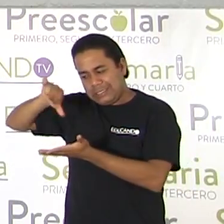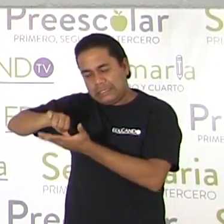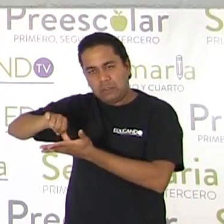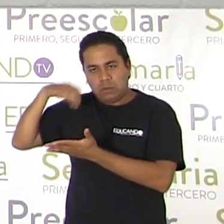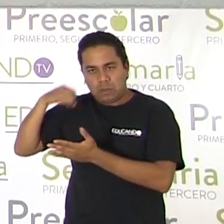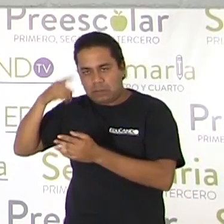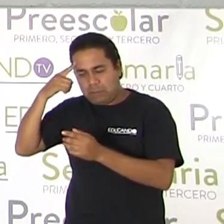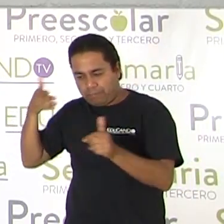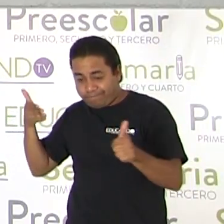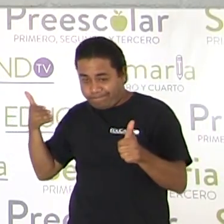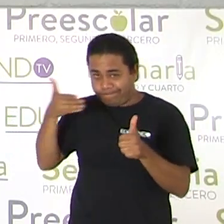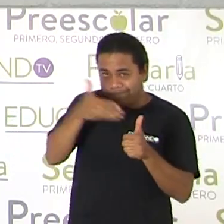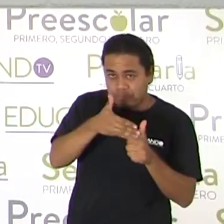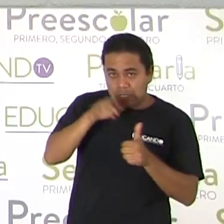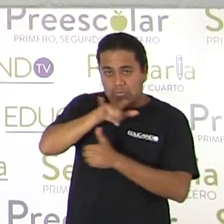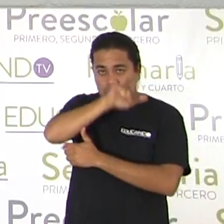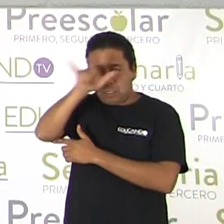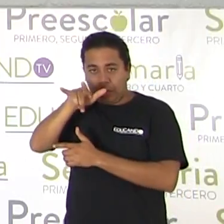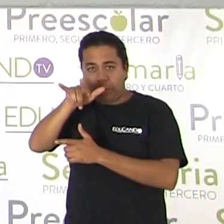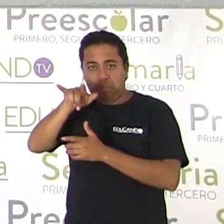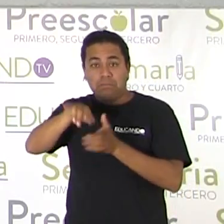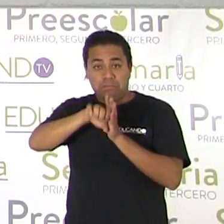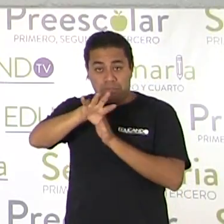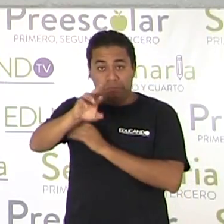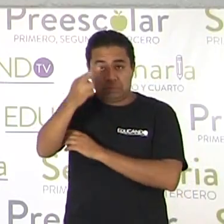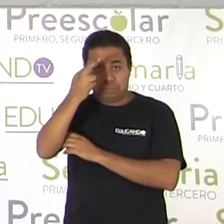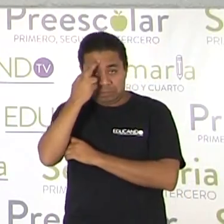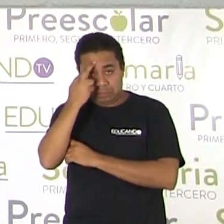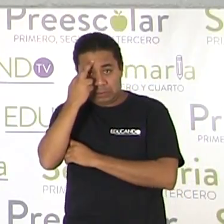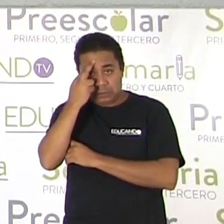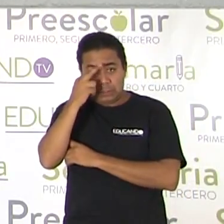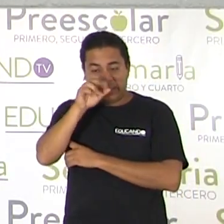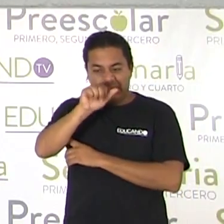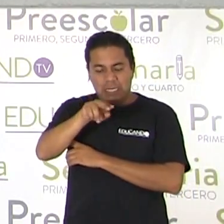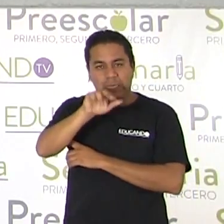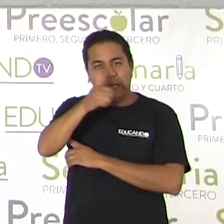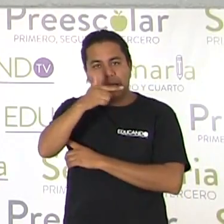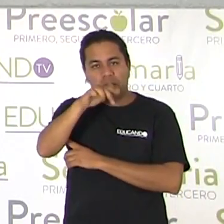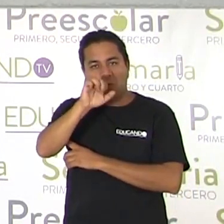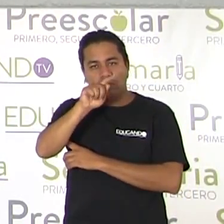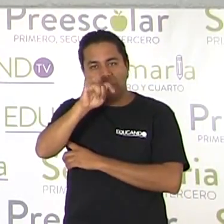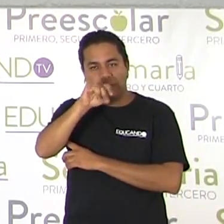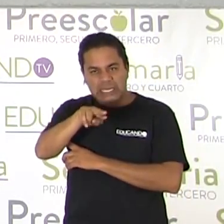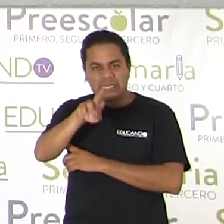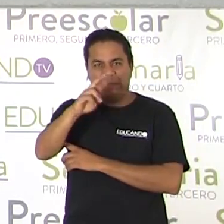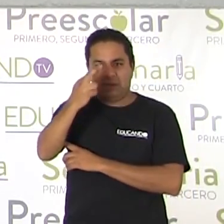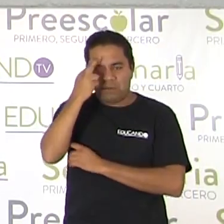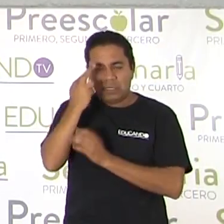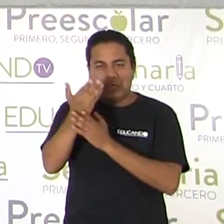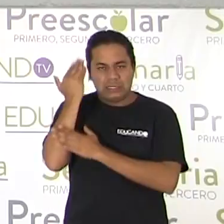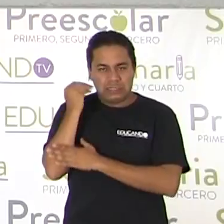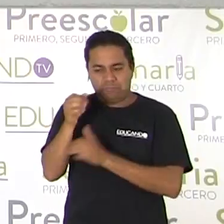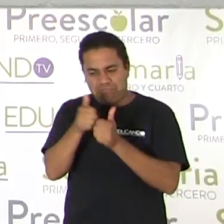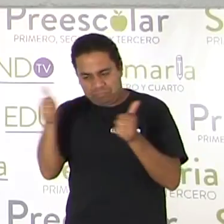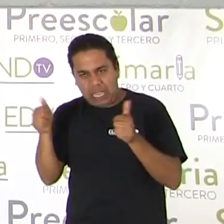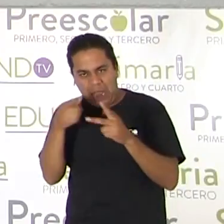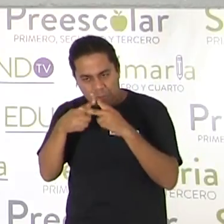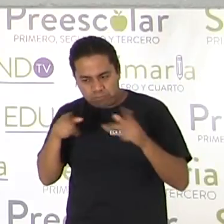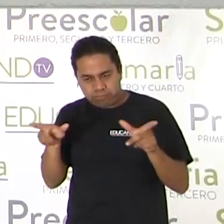lo que es el aeropuerto, en este caso San Juan Bautista y San Agustín de las Juntas? Así es. También estimamos